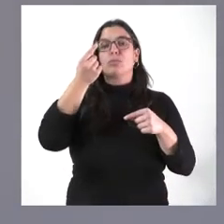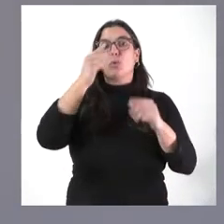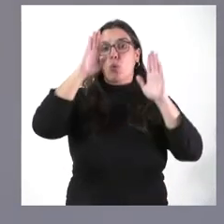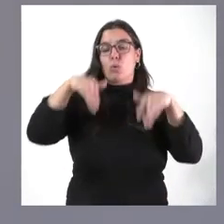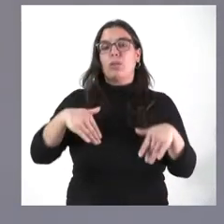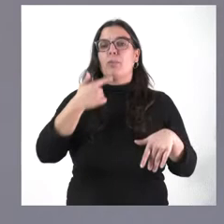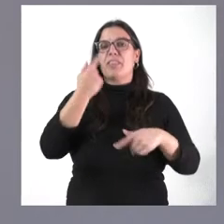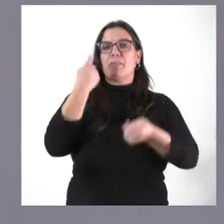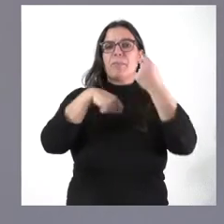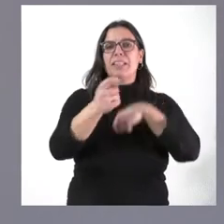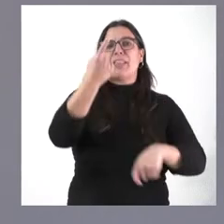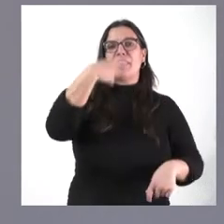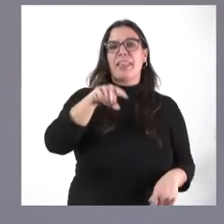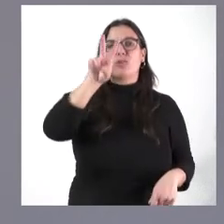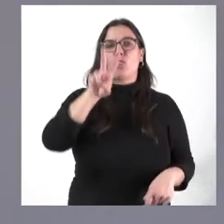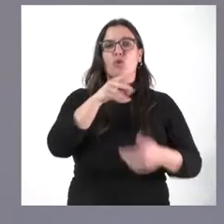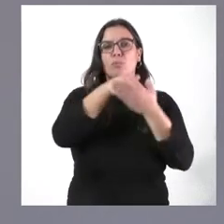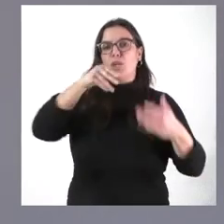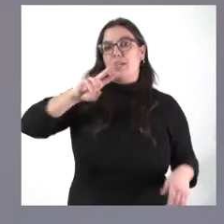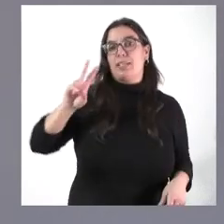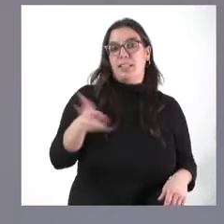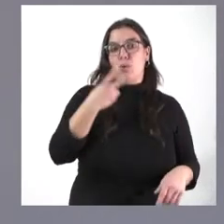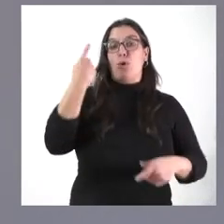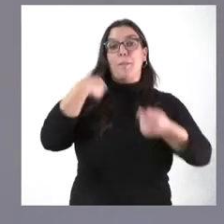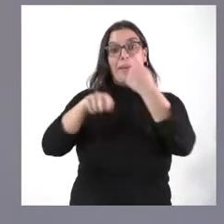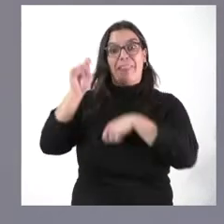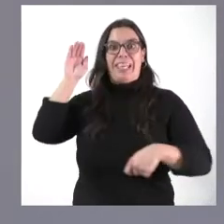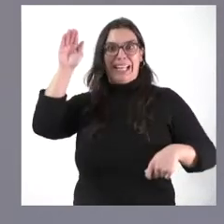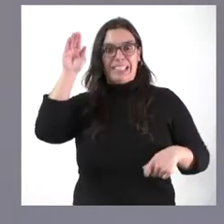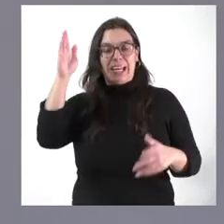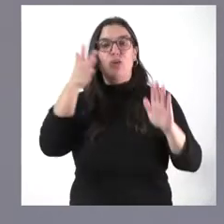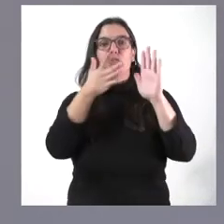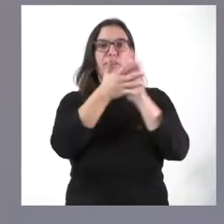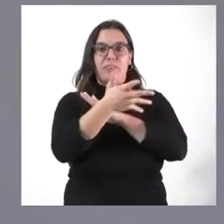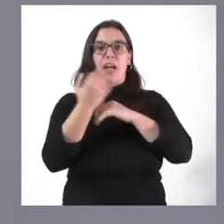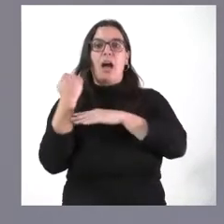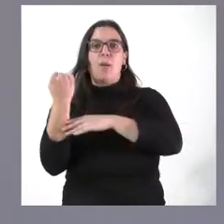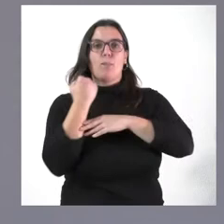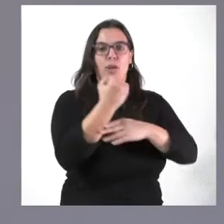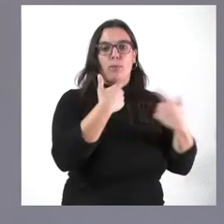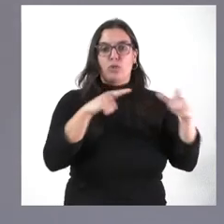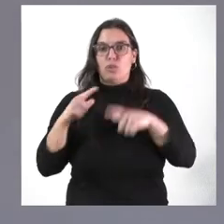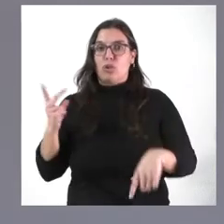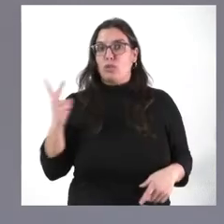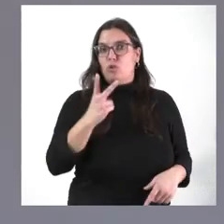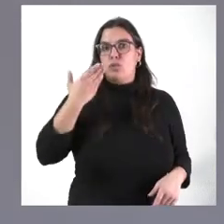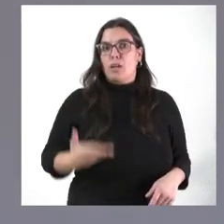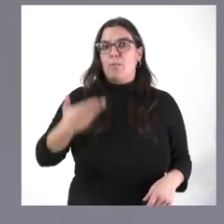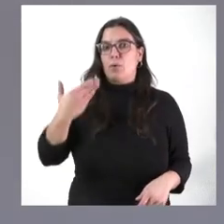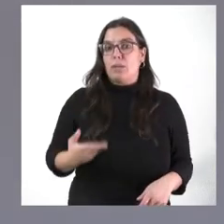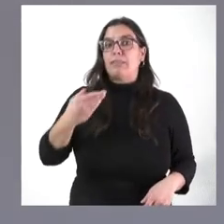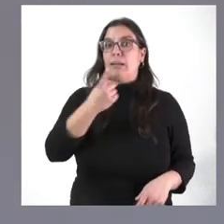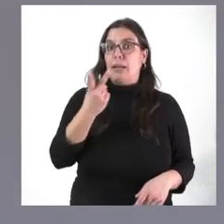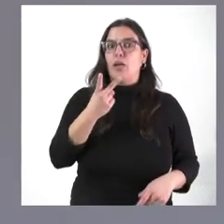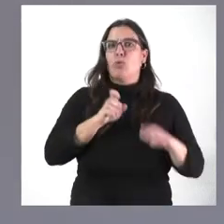ascendieron a 102 millones de euros al exterior hablamos por tanto de apoyos a dos importantes sectores productivos que han visto incrementar